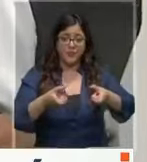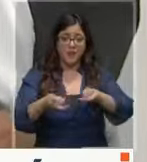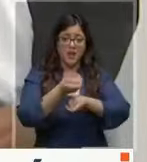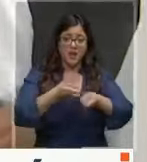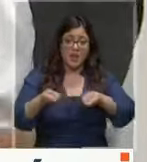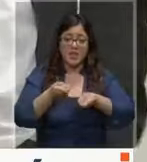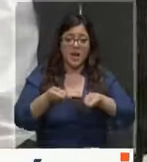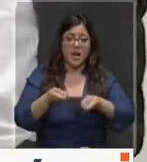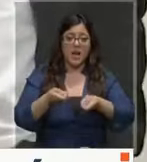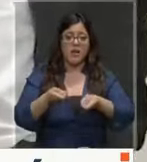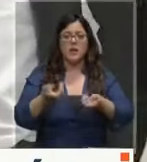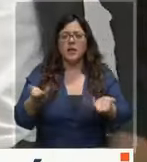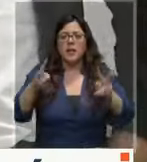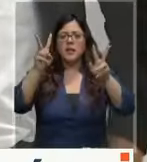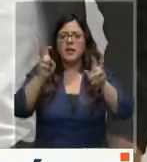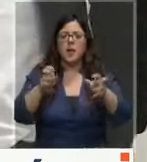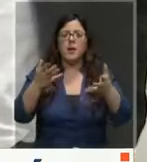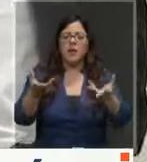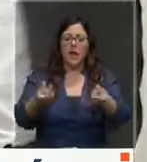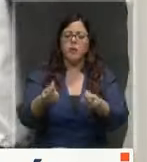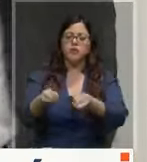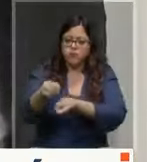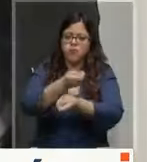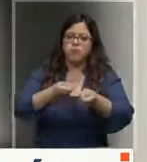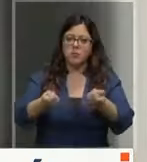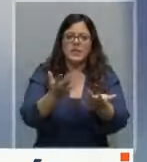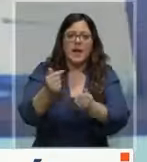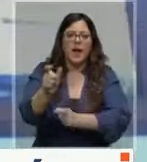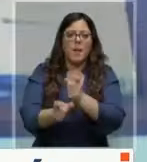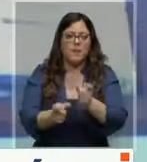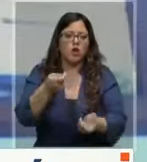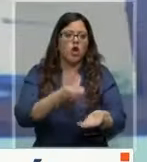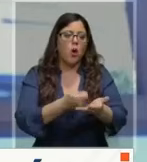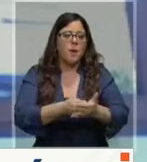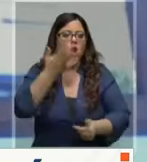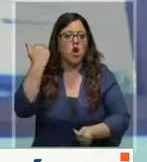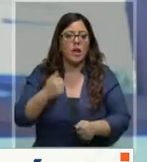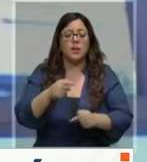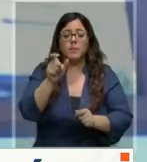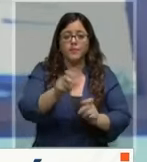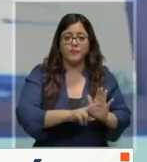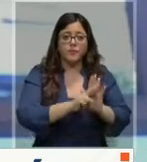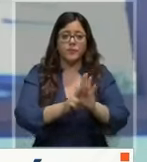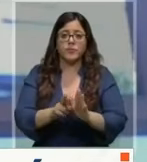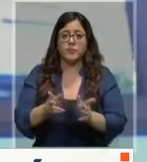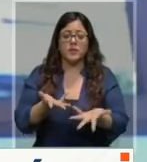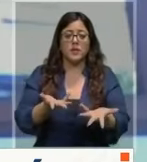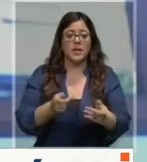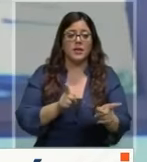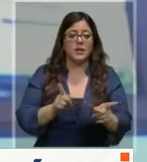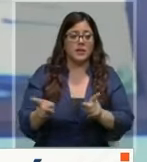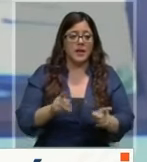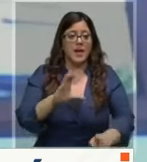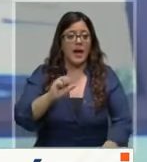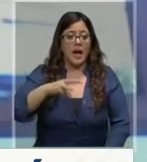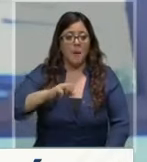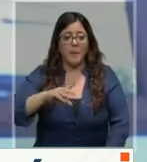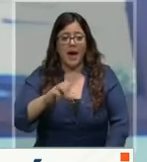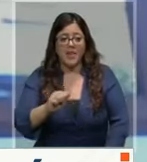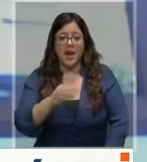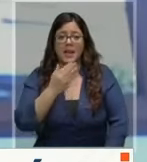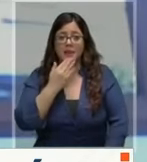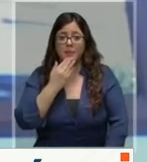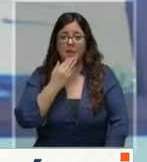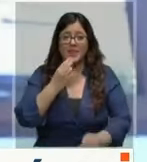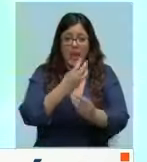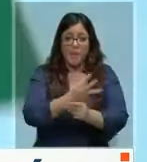a generar el reembolso necesario a los consumidores. El representante legal de Camada y Ticket Portal es Leonardo Viera, quien